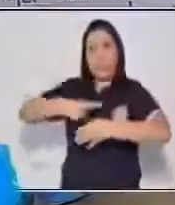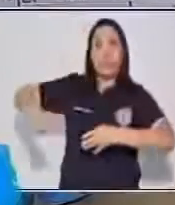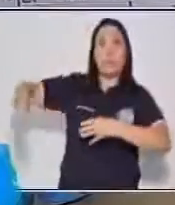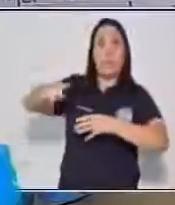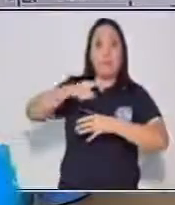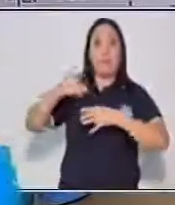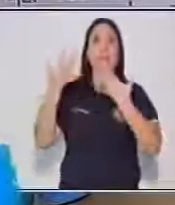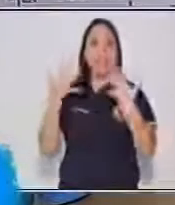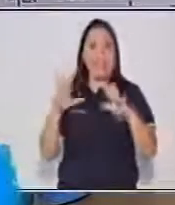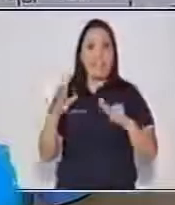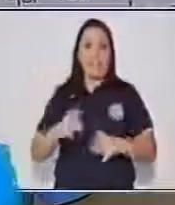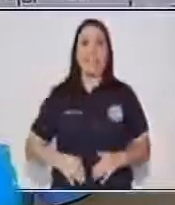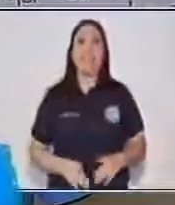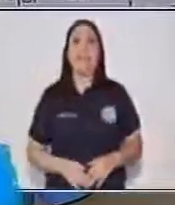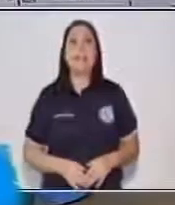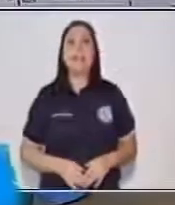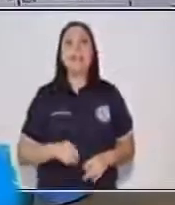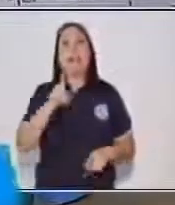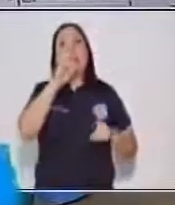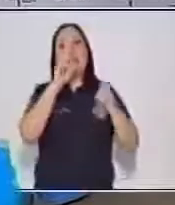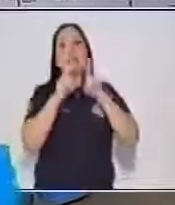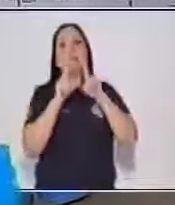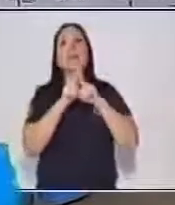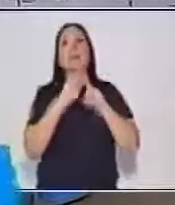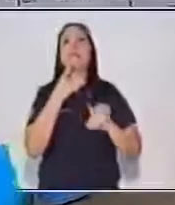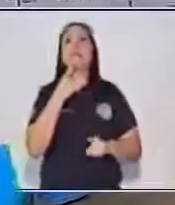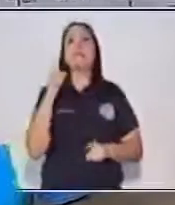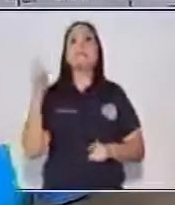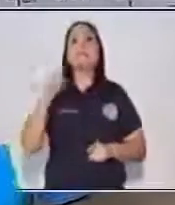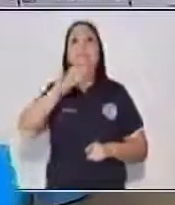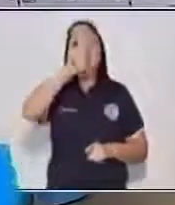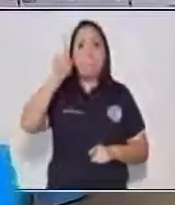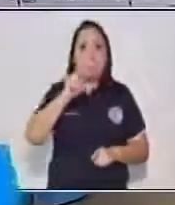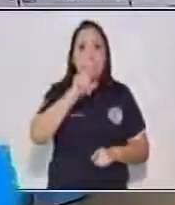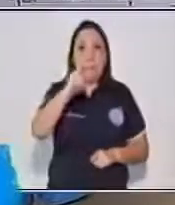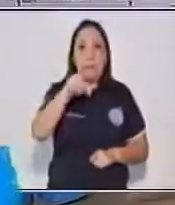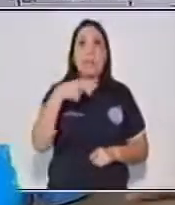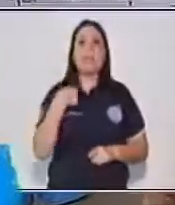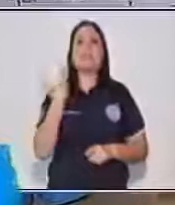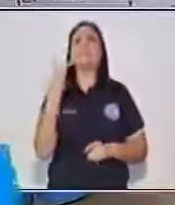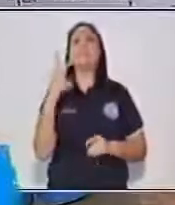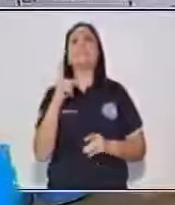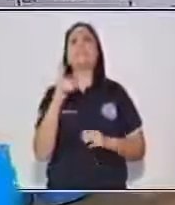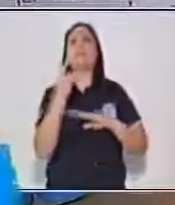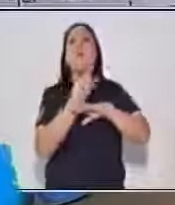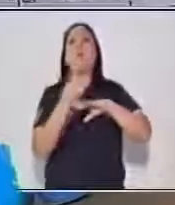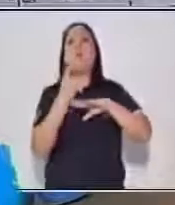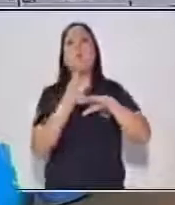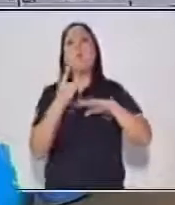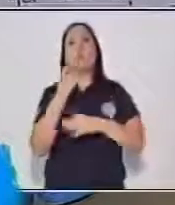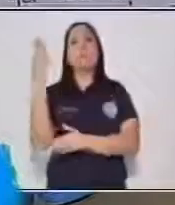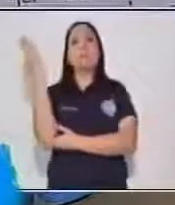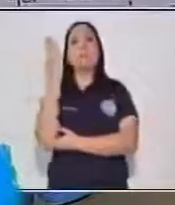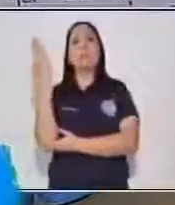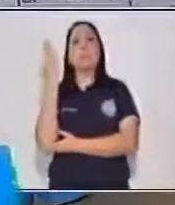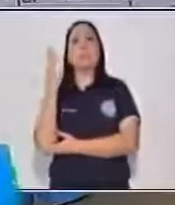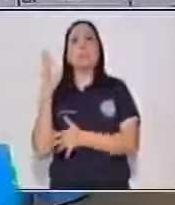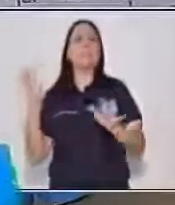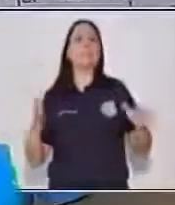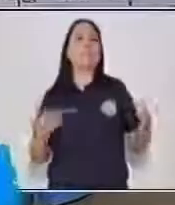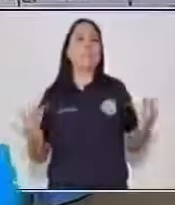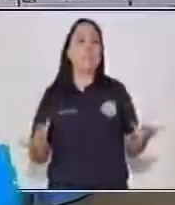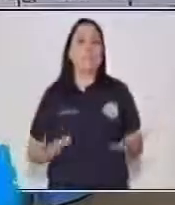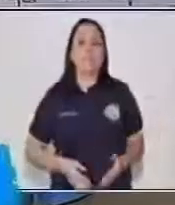posees. Entonces respondemos a una pregunta sobre de qué sirve la exposición o cuál es la